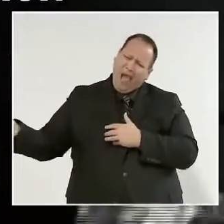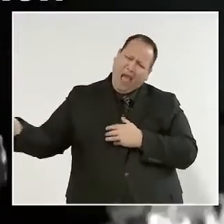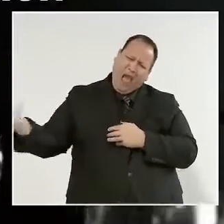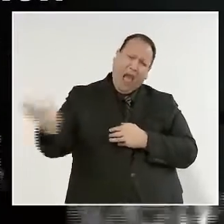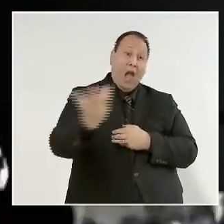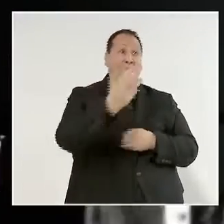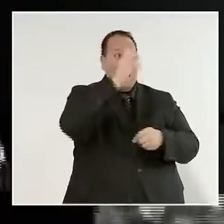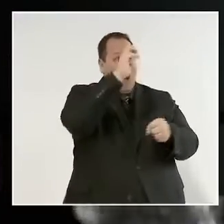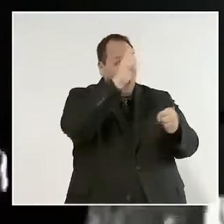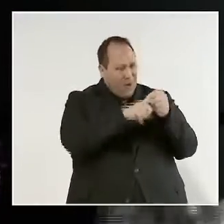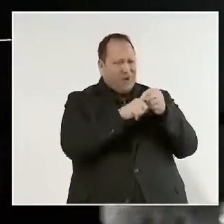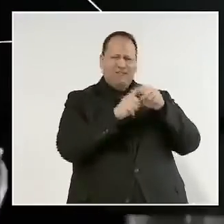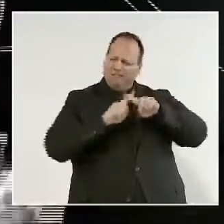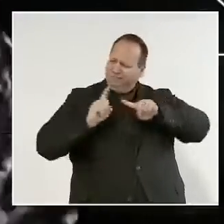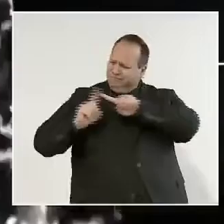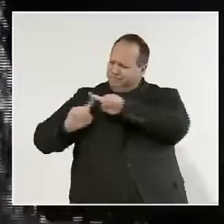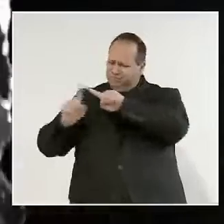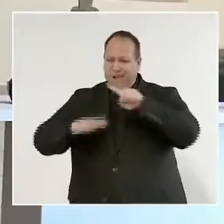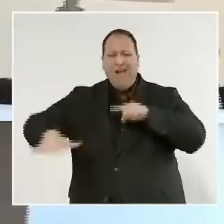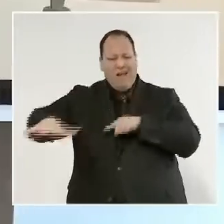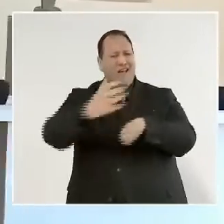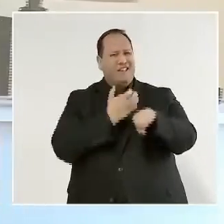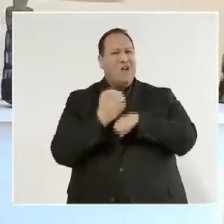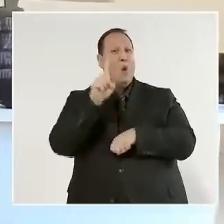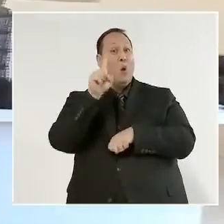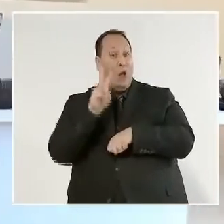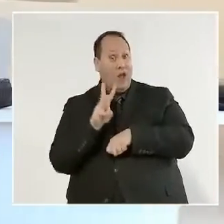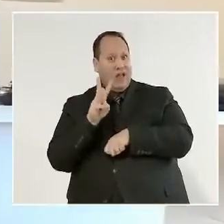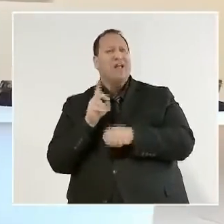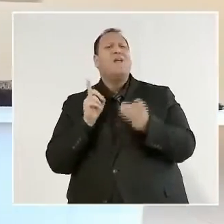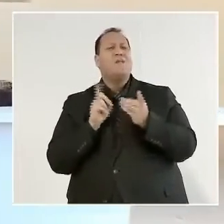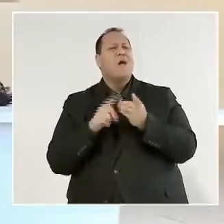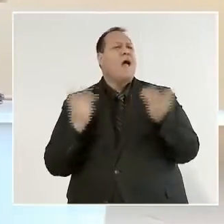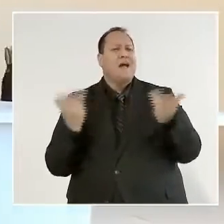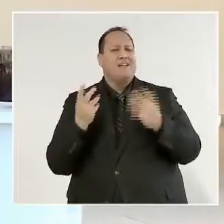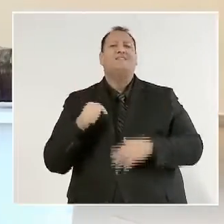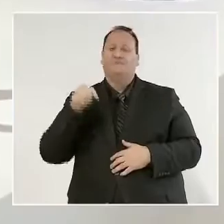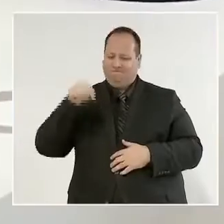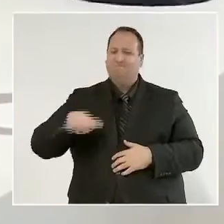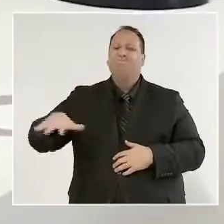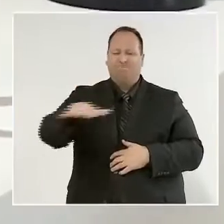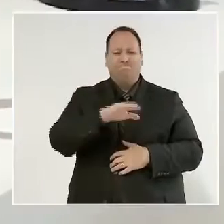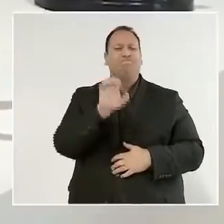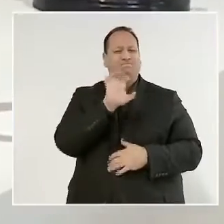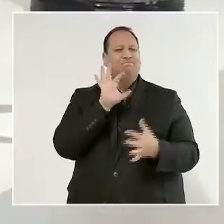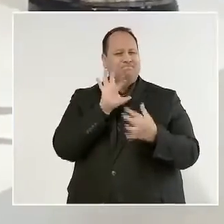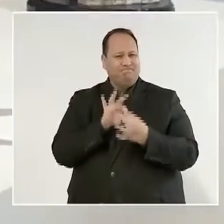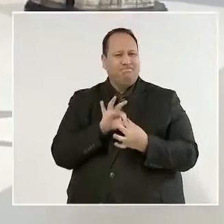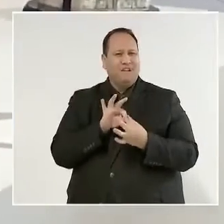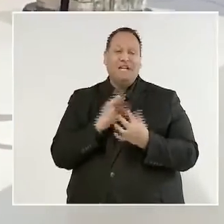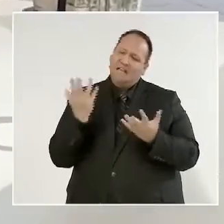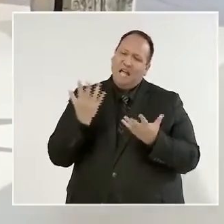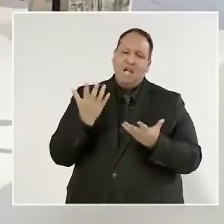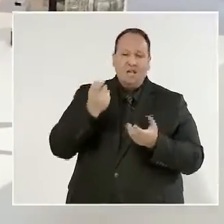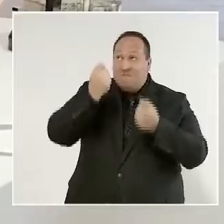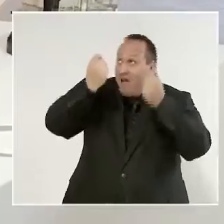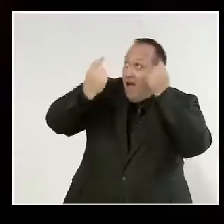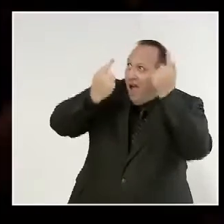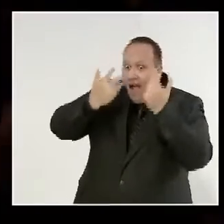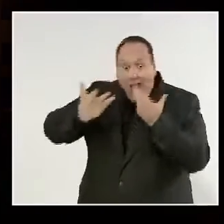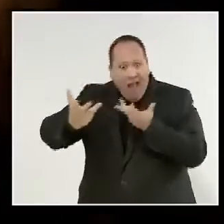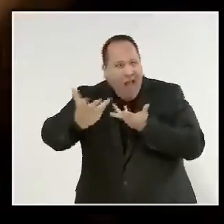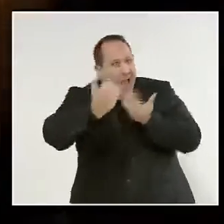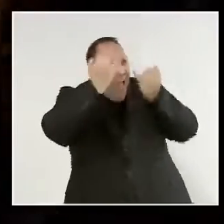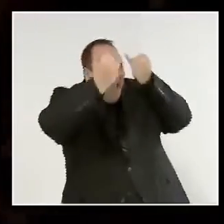Misión. Por último, casi un tercio de las actividades culturales que se han desarrollado en el estado han tenido su